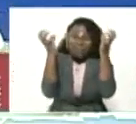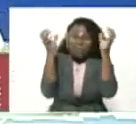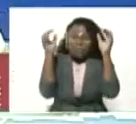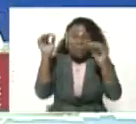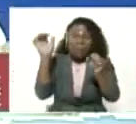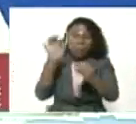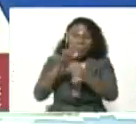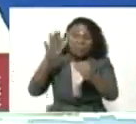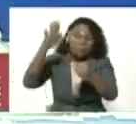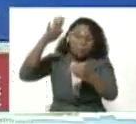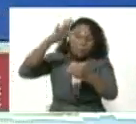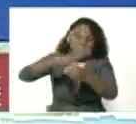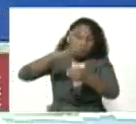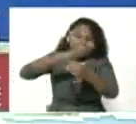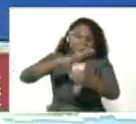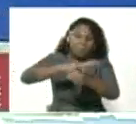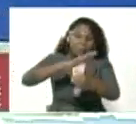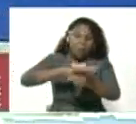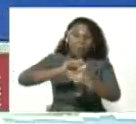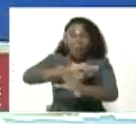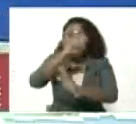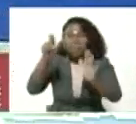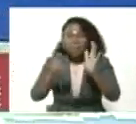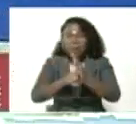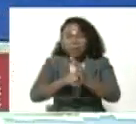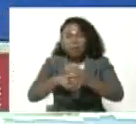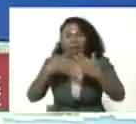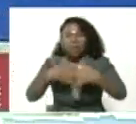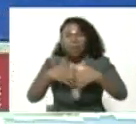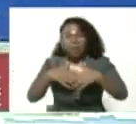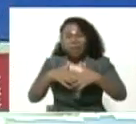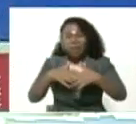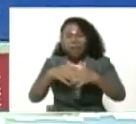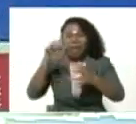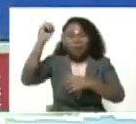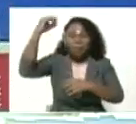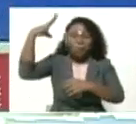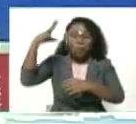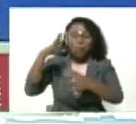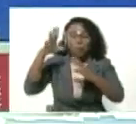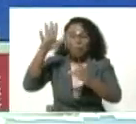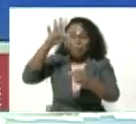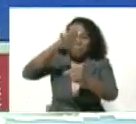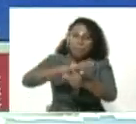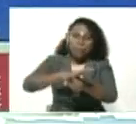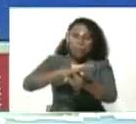Ya estaba tapiada totalmente la subestación eléctrica, tapiada.